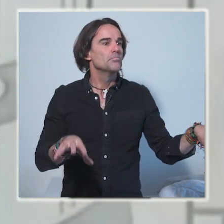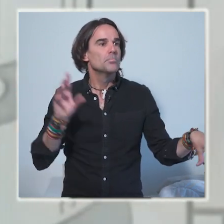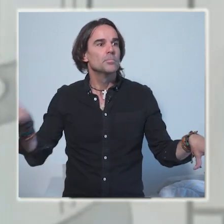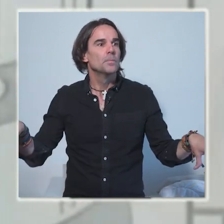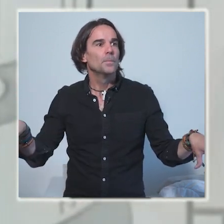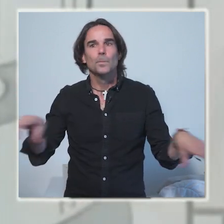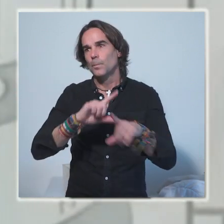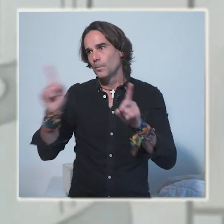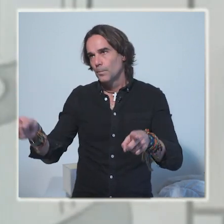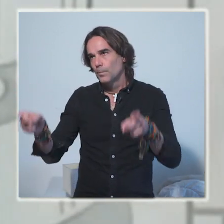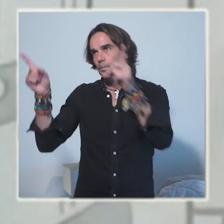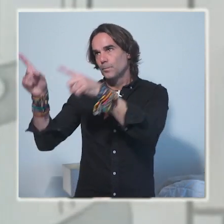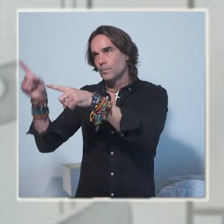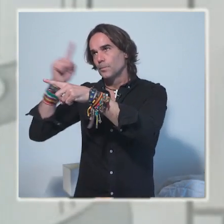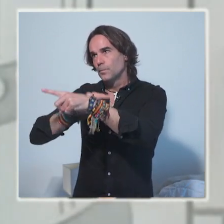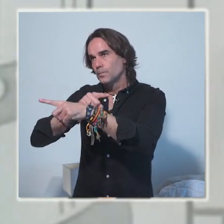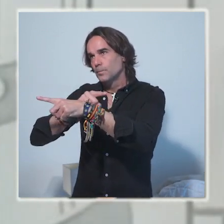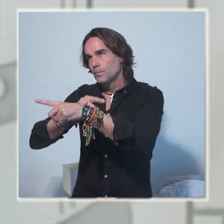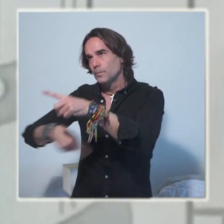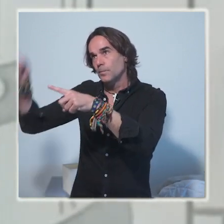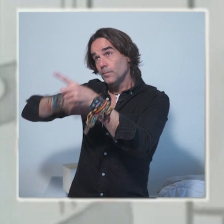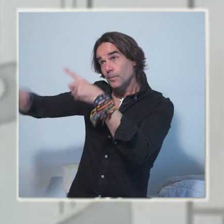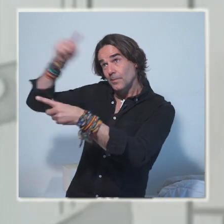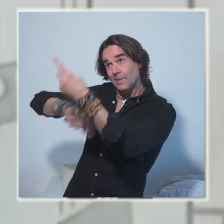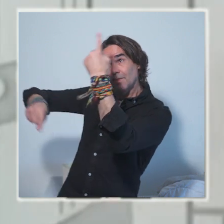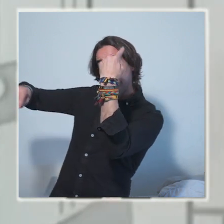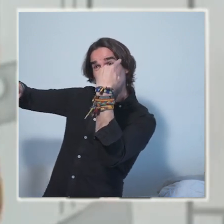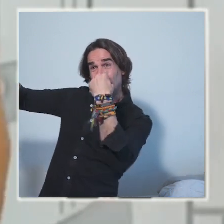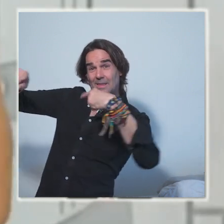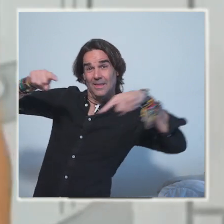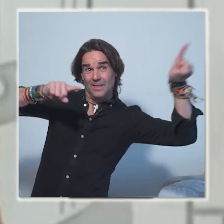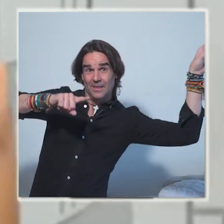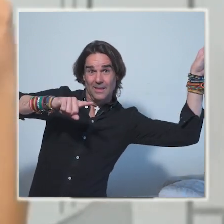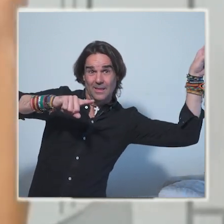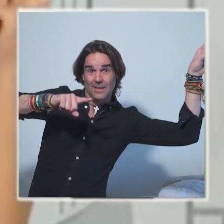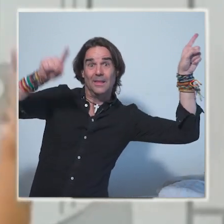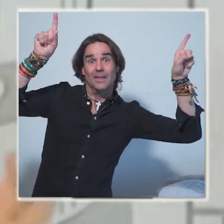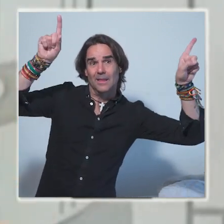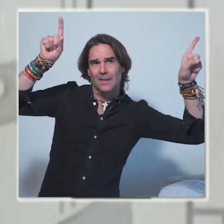reconocimiento de la prestación pública de desempleo más allá de los 2